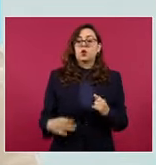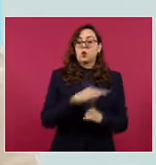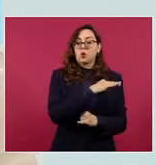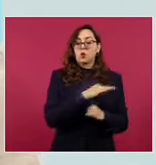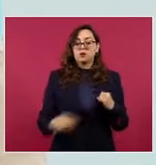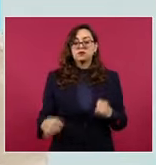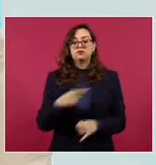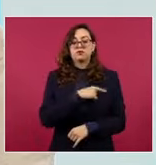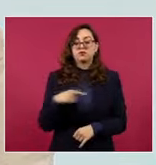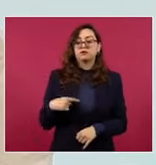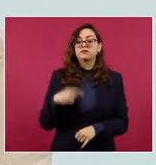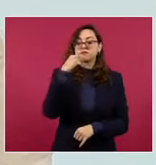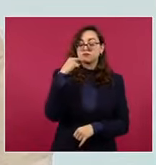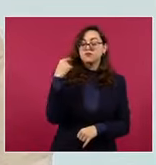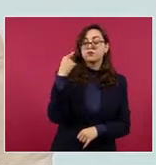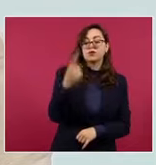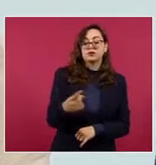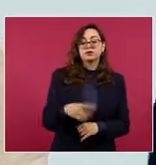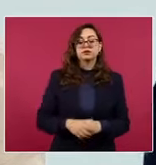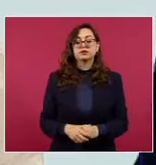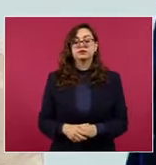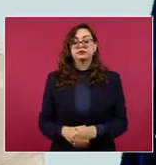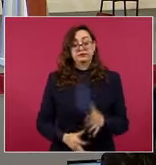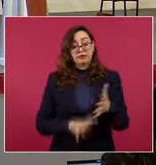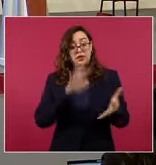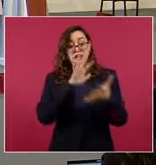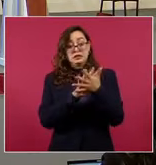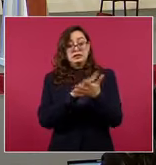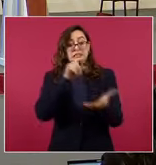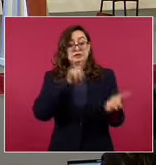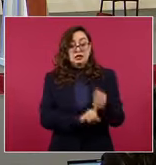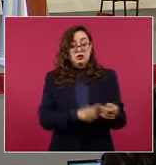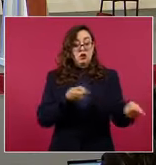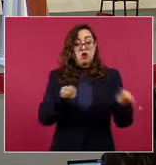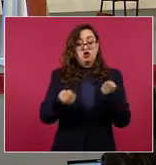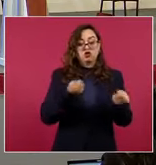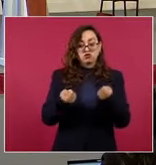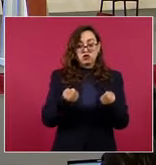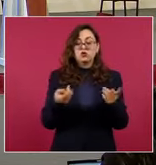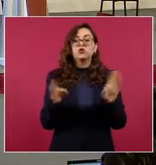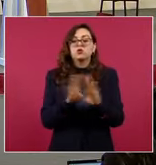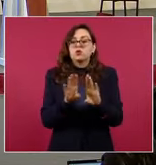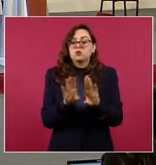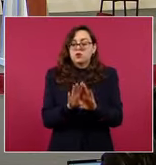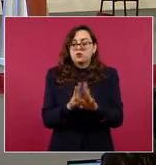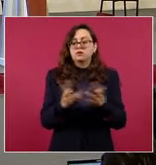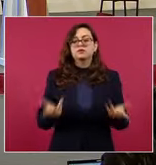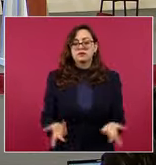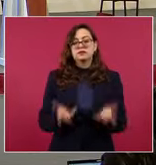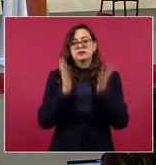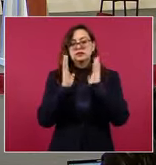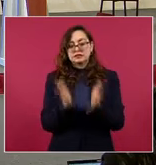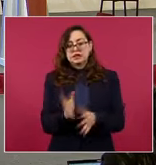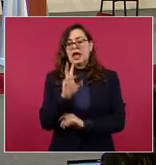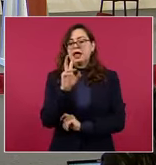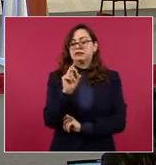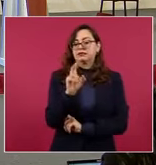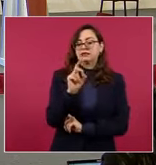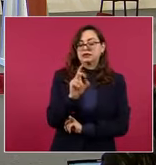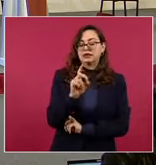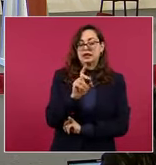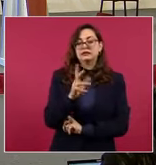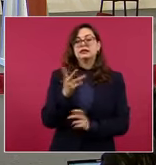para mantener la gobernabilidad de los centros penitenciarios, hemos atendido las solicitudes de traslados de 30